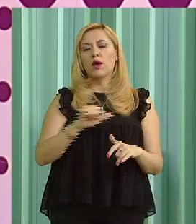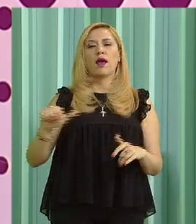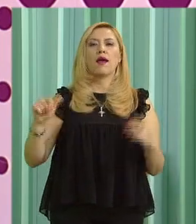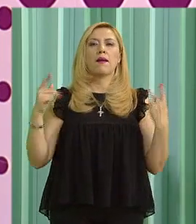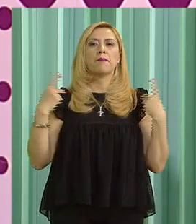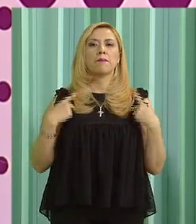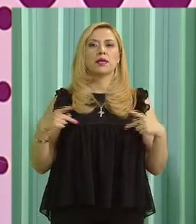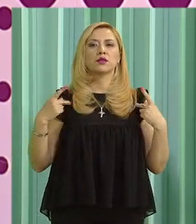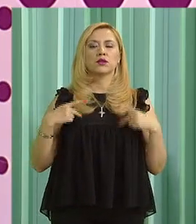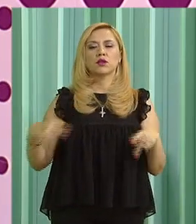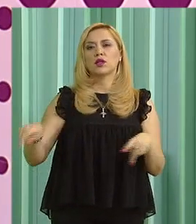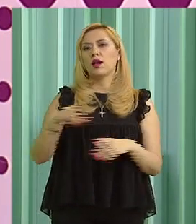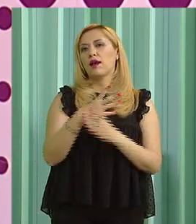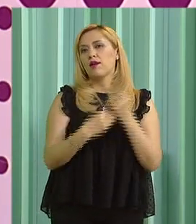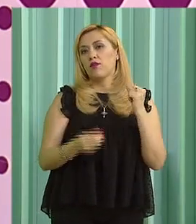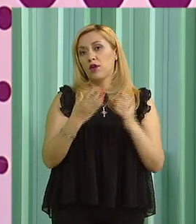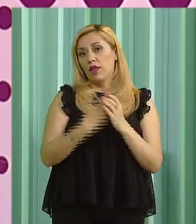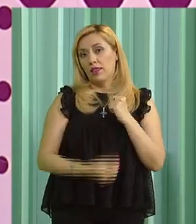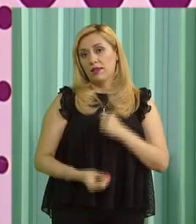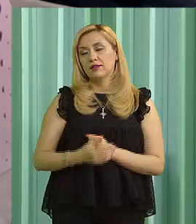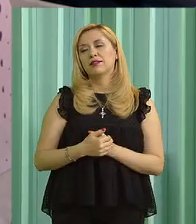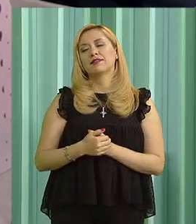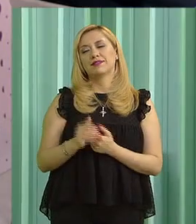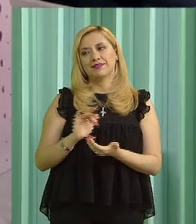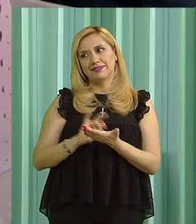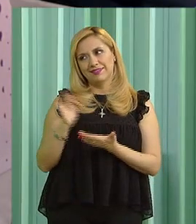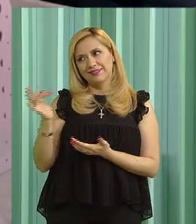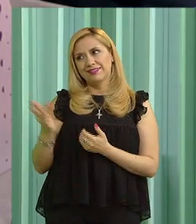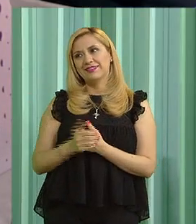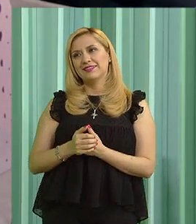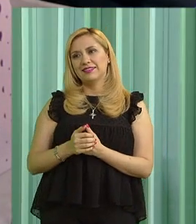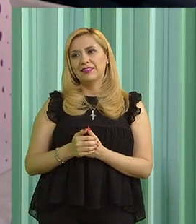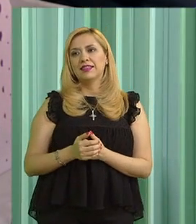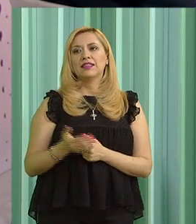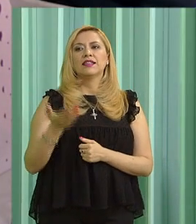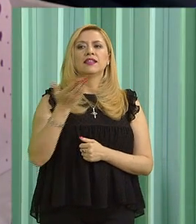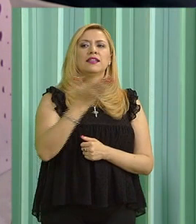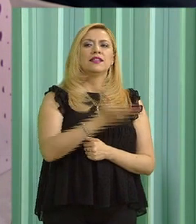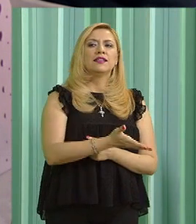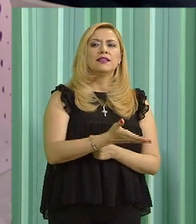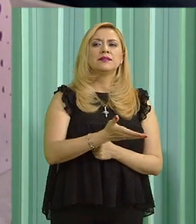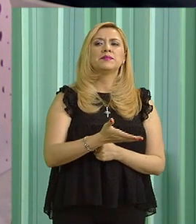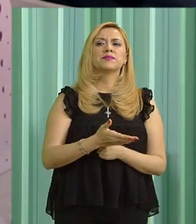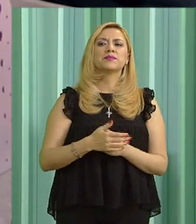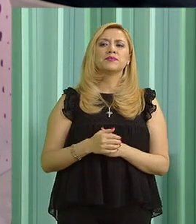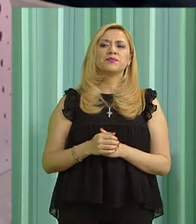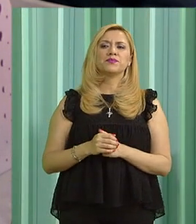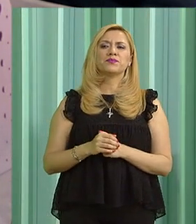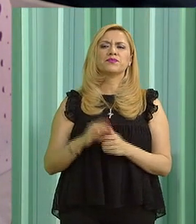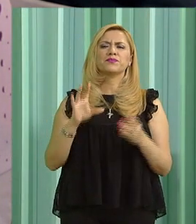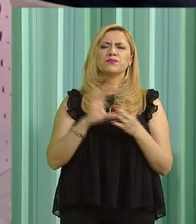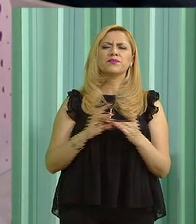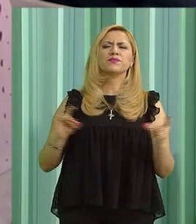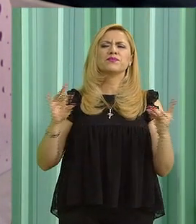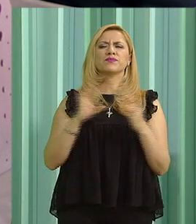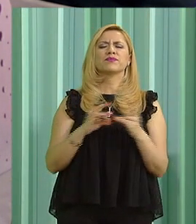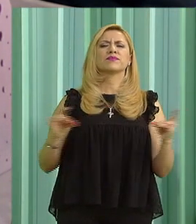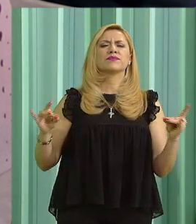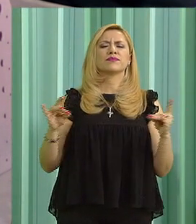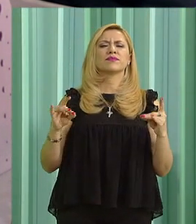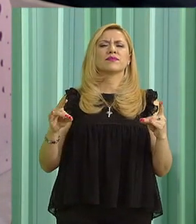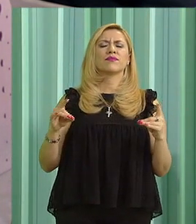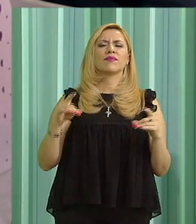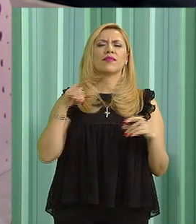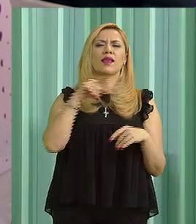personas refugiadas. Muy bien, gracias, Víctor. Quiero continuar, digamos, comentando un poco en el caso,